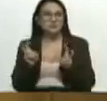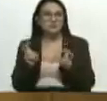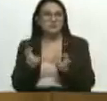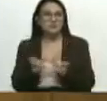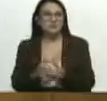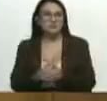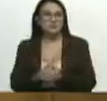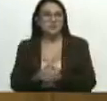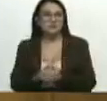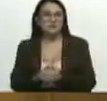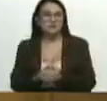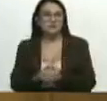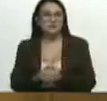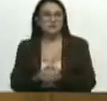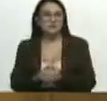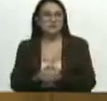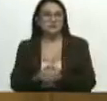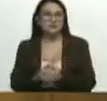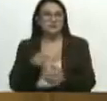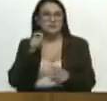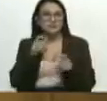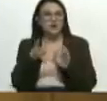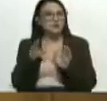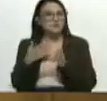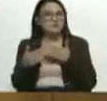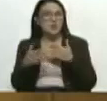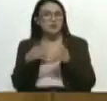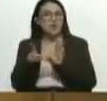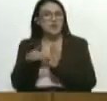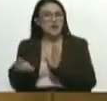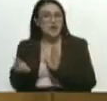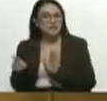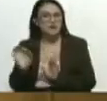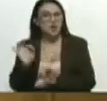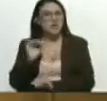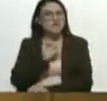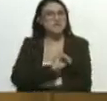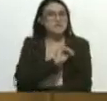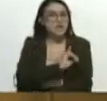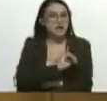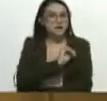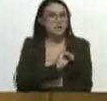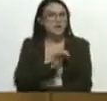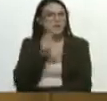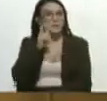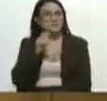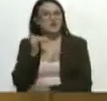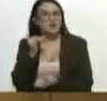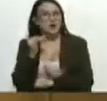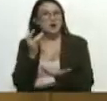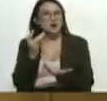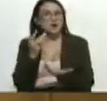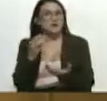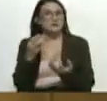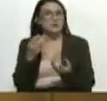No podemos detenernos porque una persona sea de derecha o de izquierda. Cuando una persona es decente se suma a un caso como